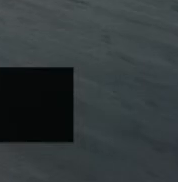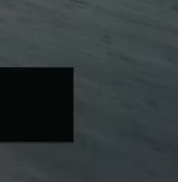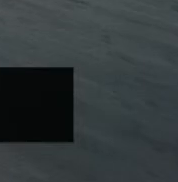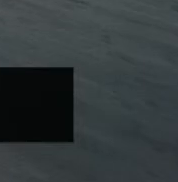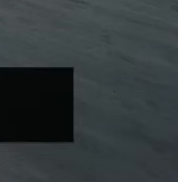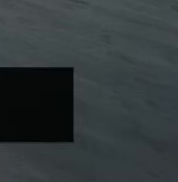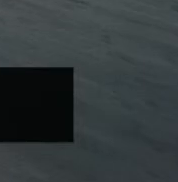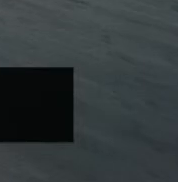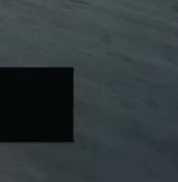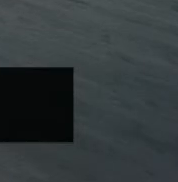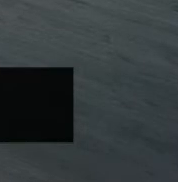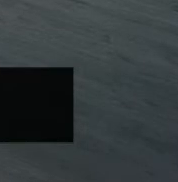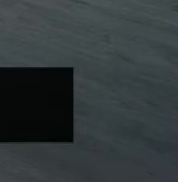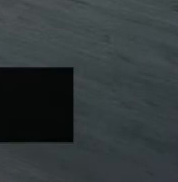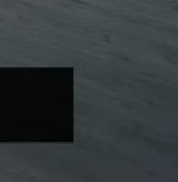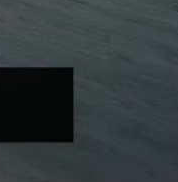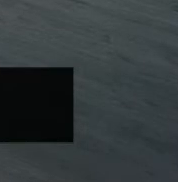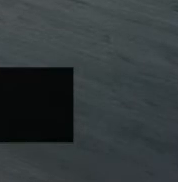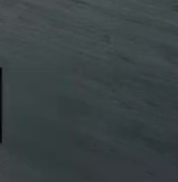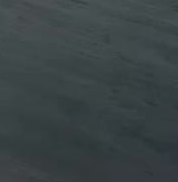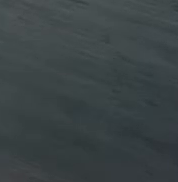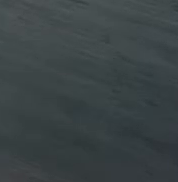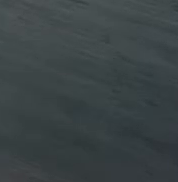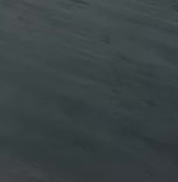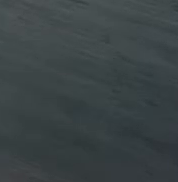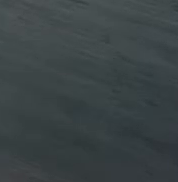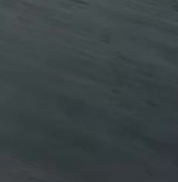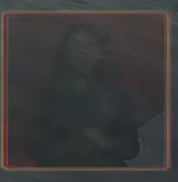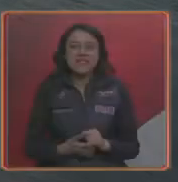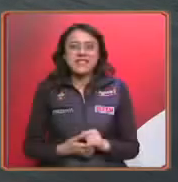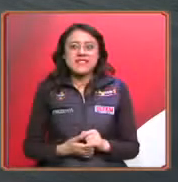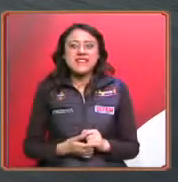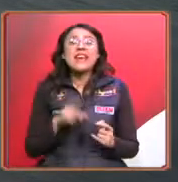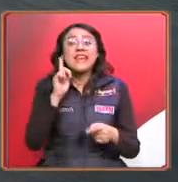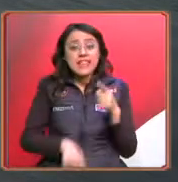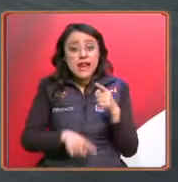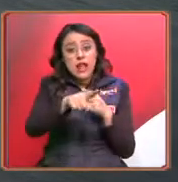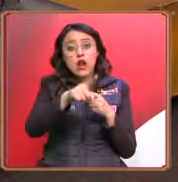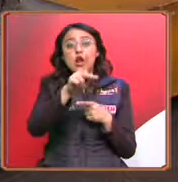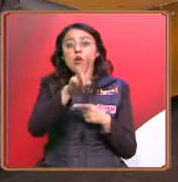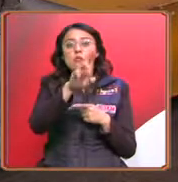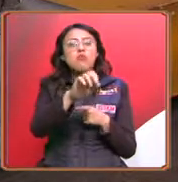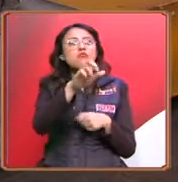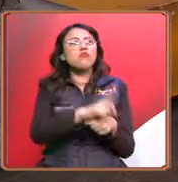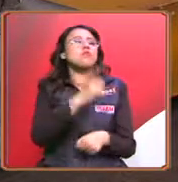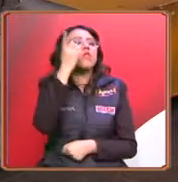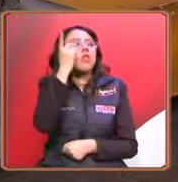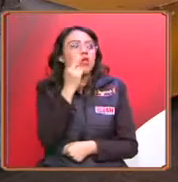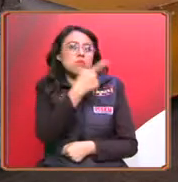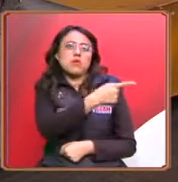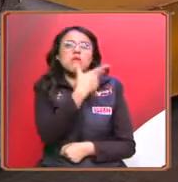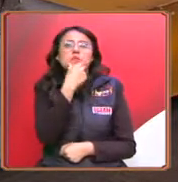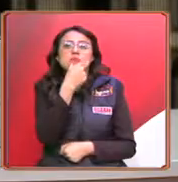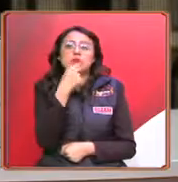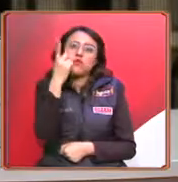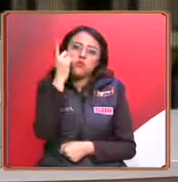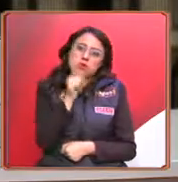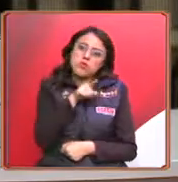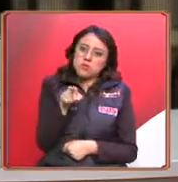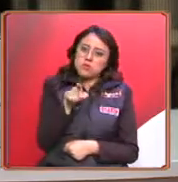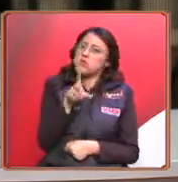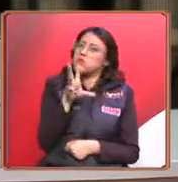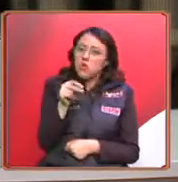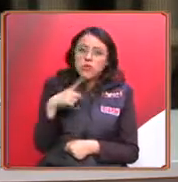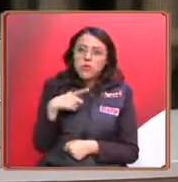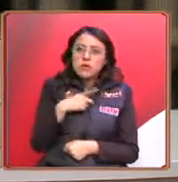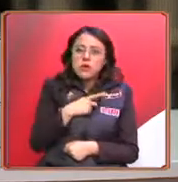dormido. Elías. ¿Volar? Quítale el puff. Está dormido. Señor, vamos. No